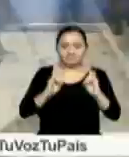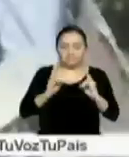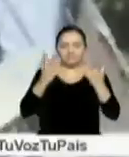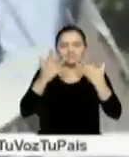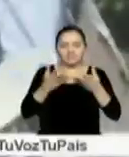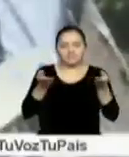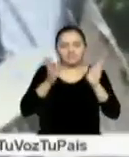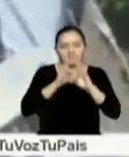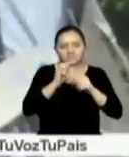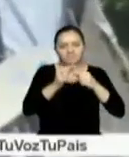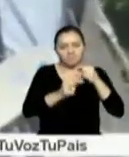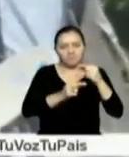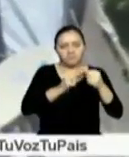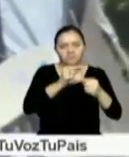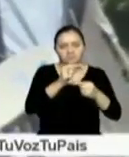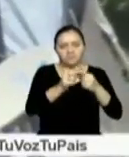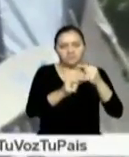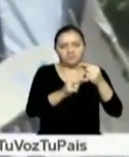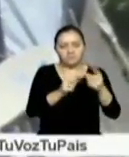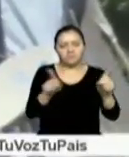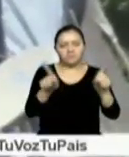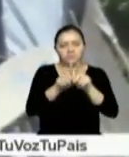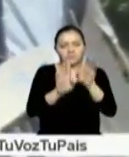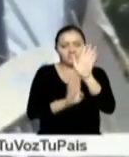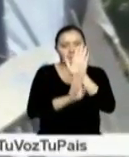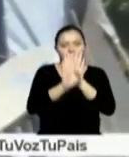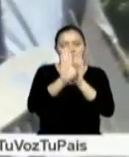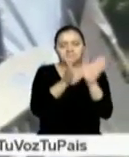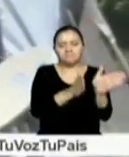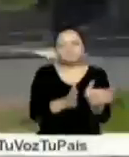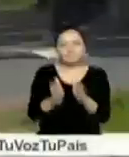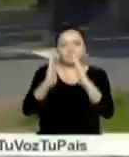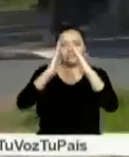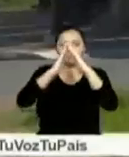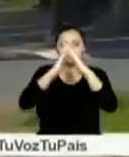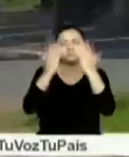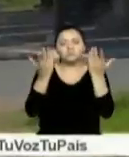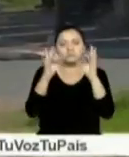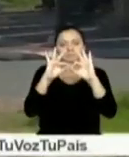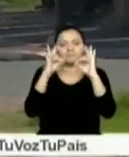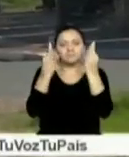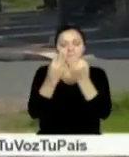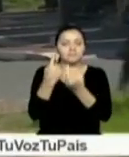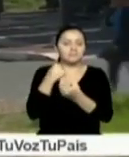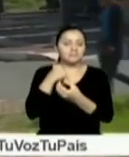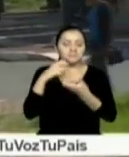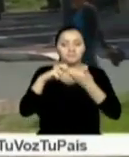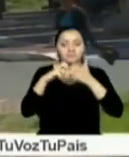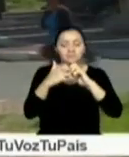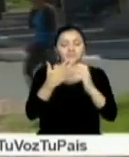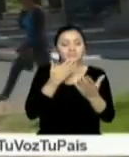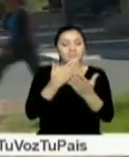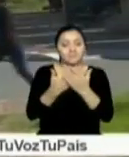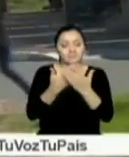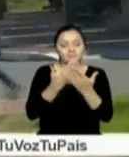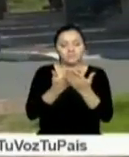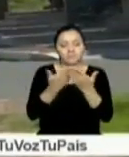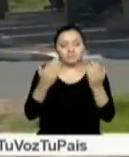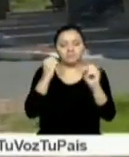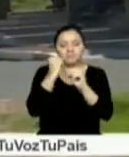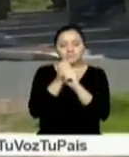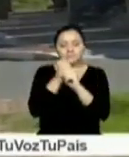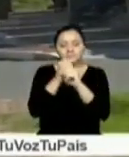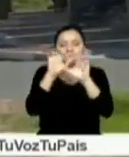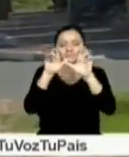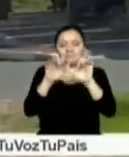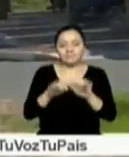paulatinamente a la par de que se han desarrollado los planes de vivienda para las familias afectadas gracias a las obras que ejecuta la